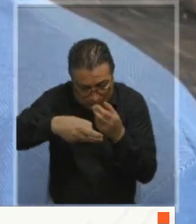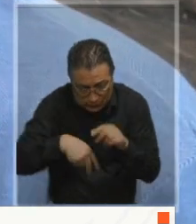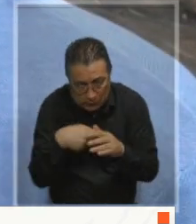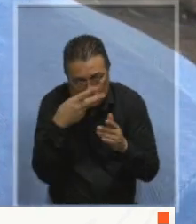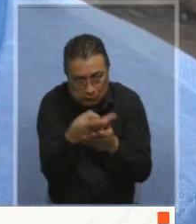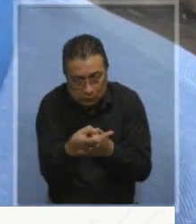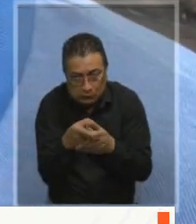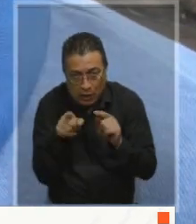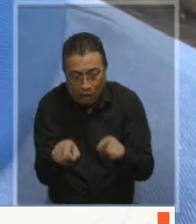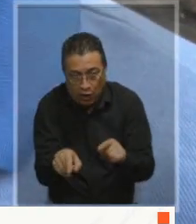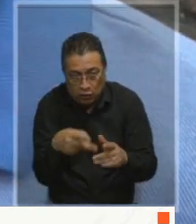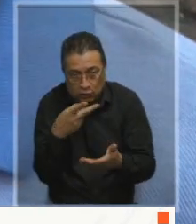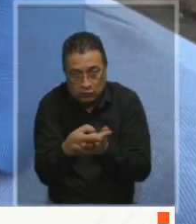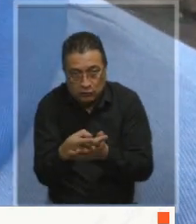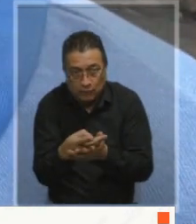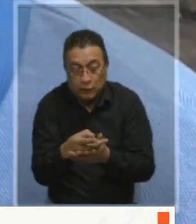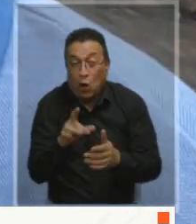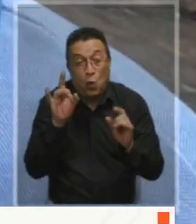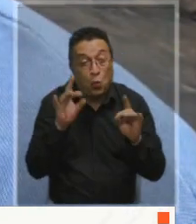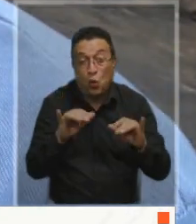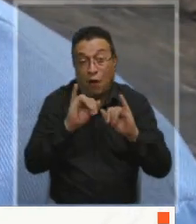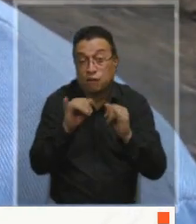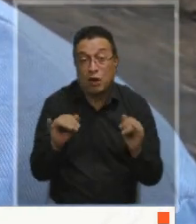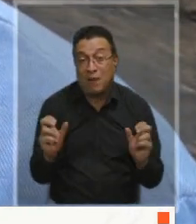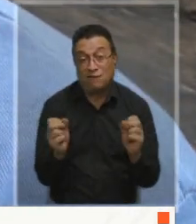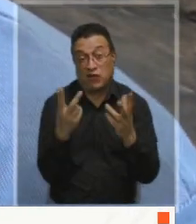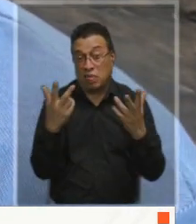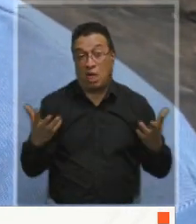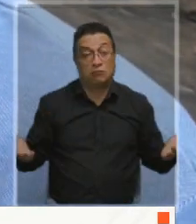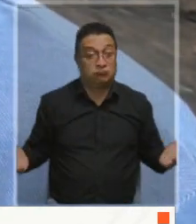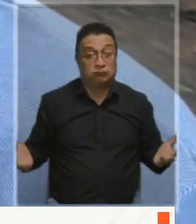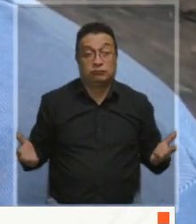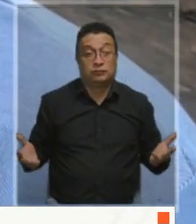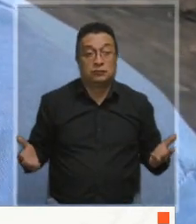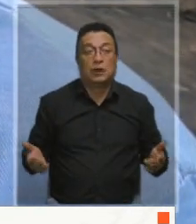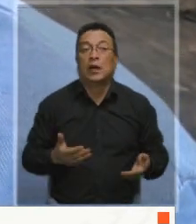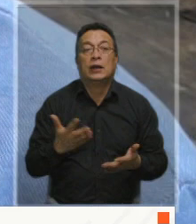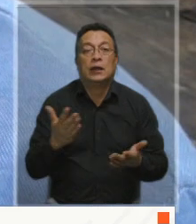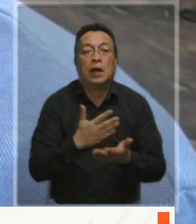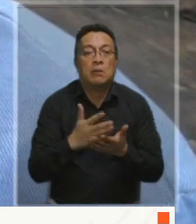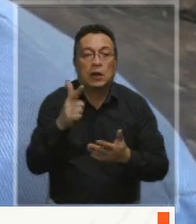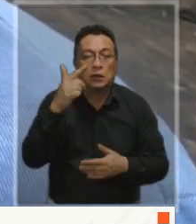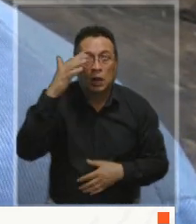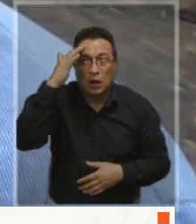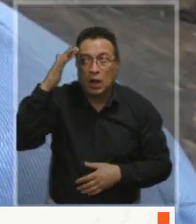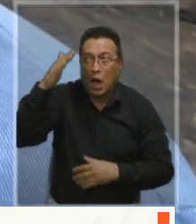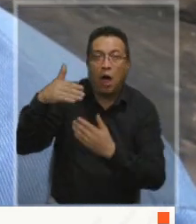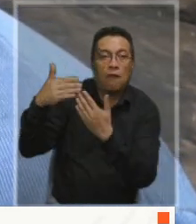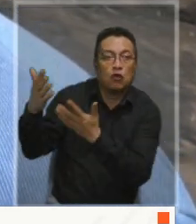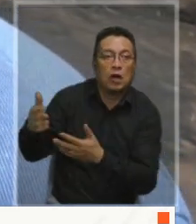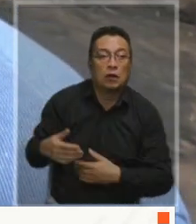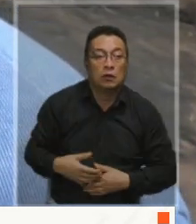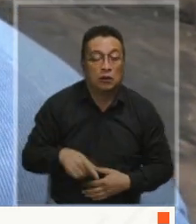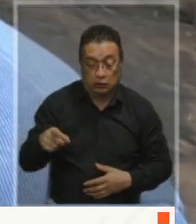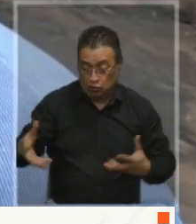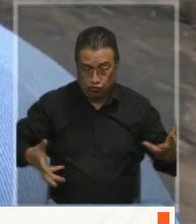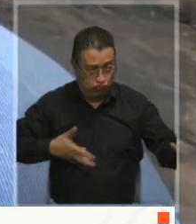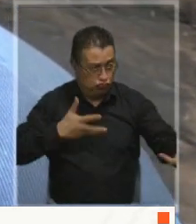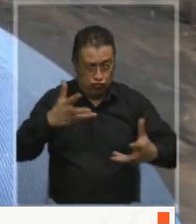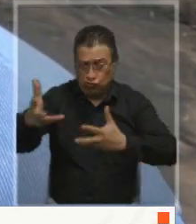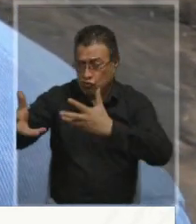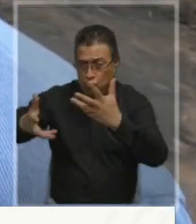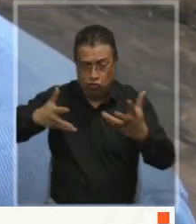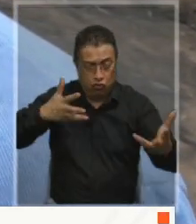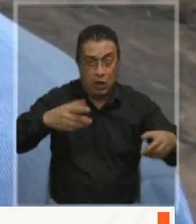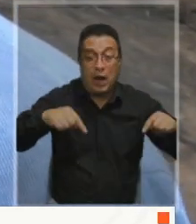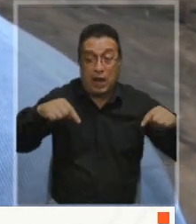piso porque era la única salvación qué pasaba en ese momento afuera Aquí está el fuego las